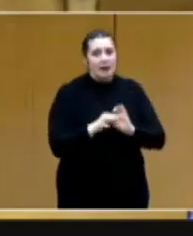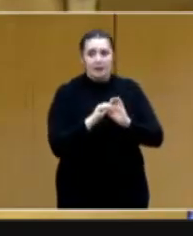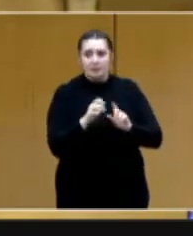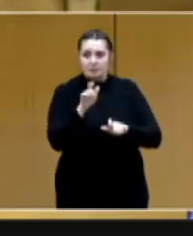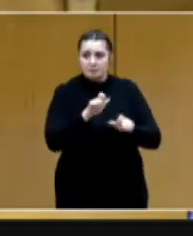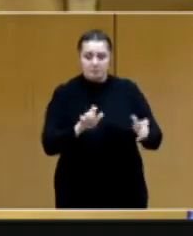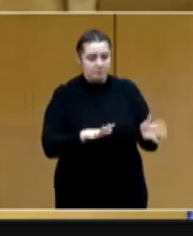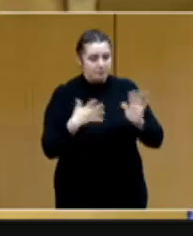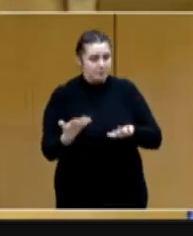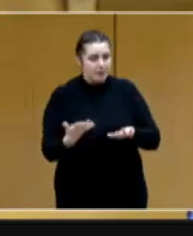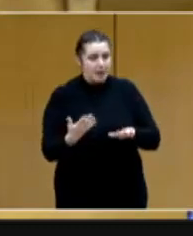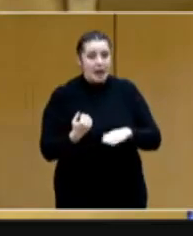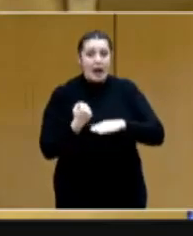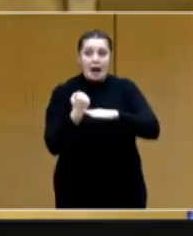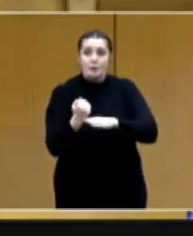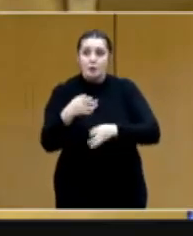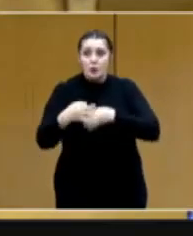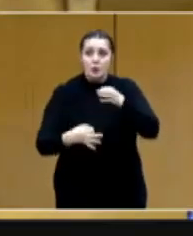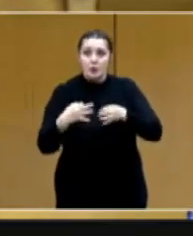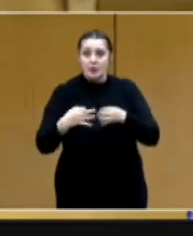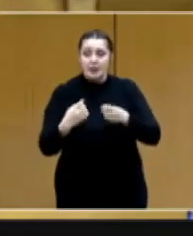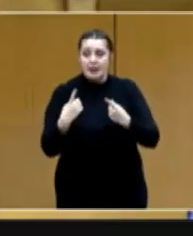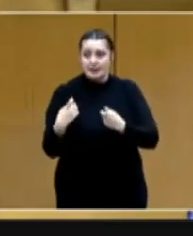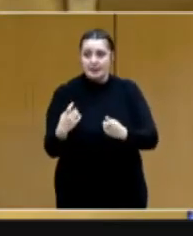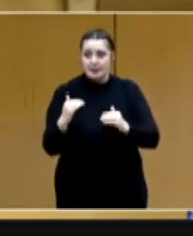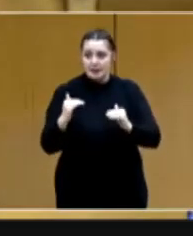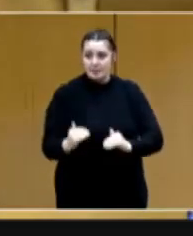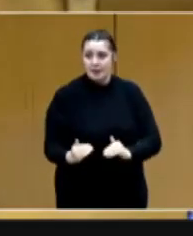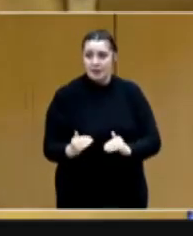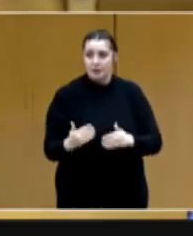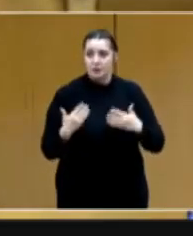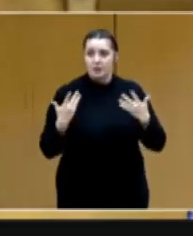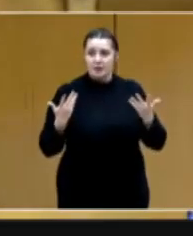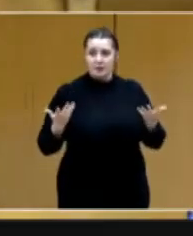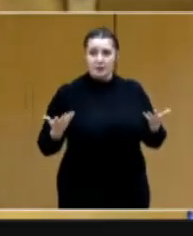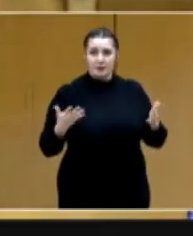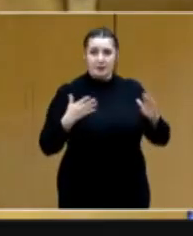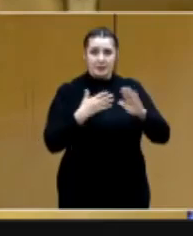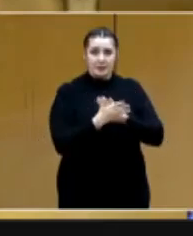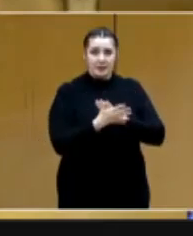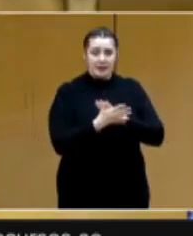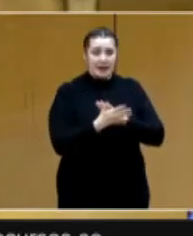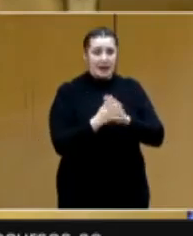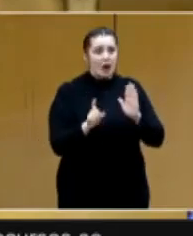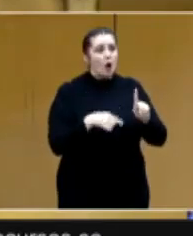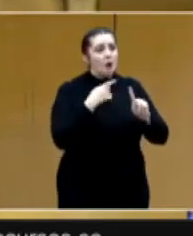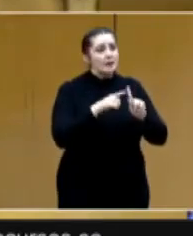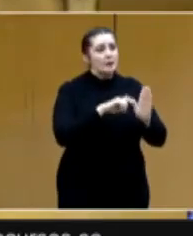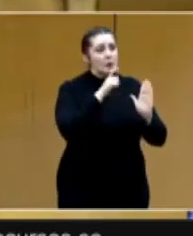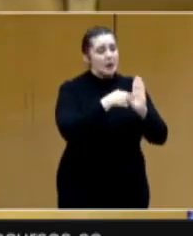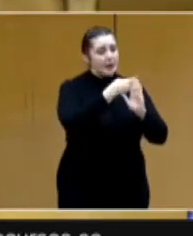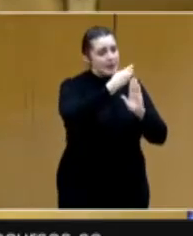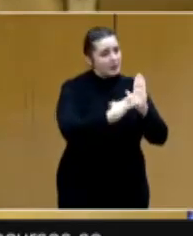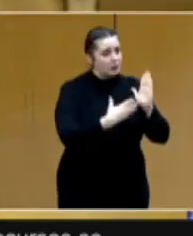menos apoyos judiciales se necesitarán hacer luego efectivamente no estaba dentro de los objetivos de la ley Pero